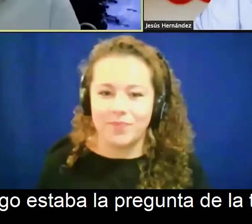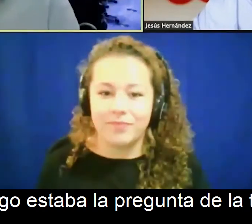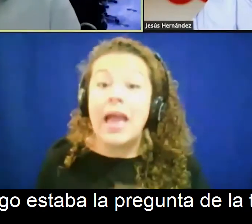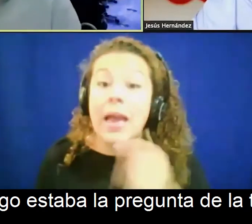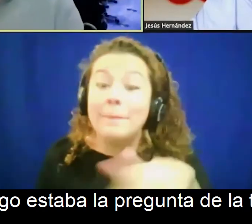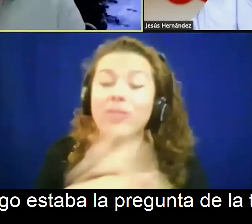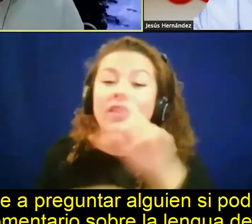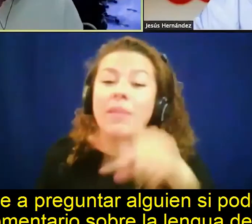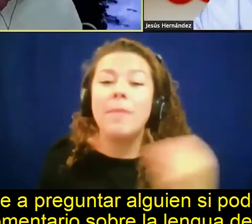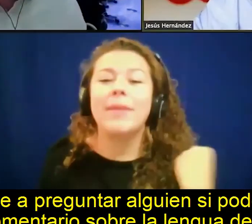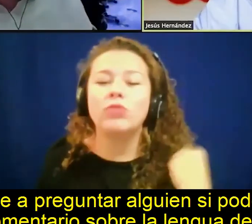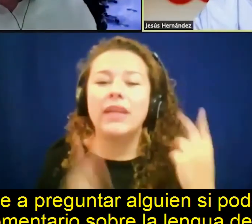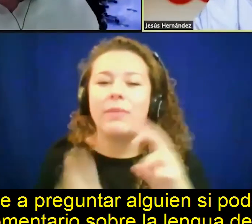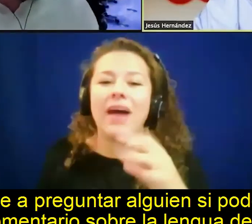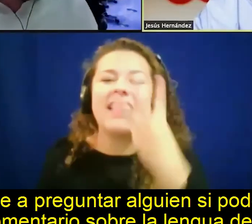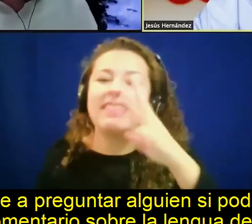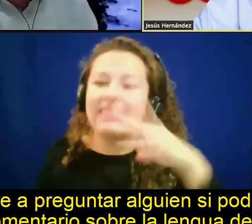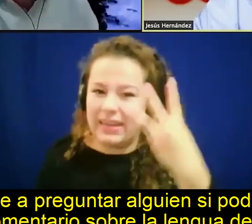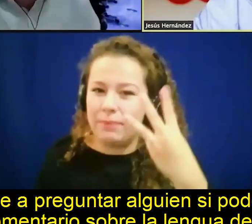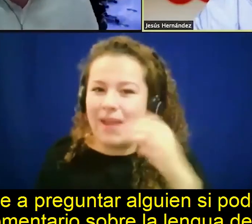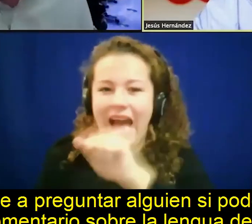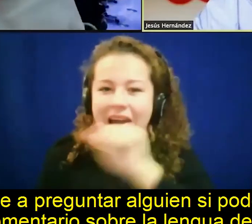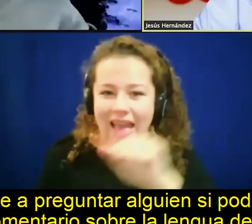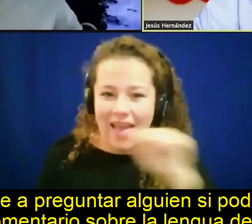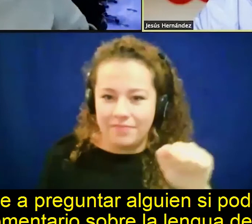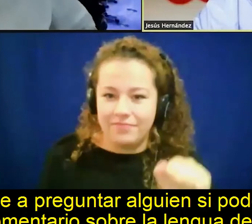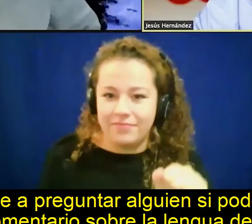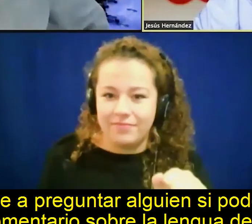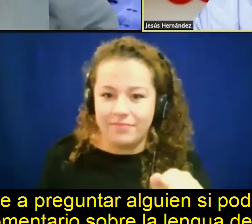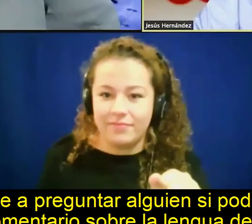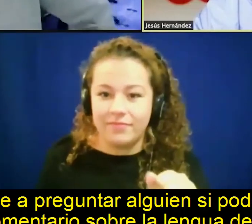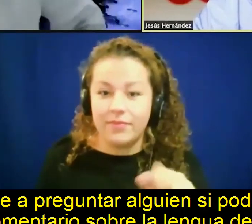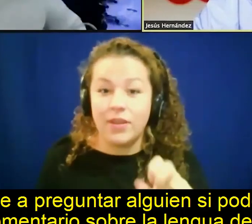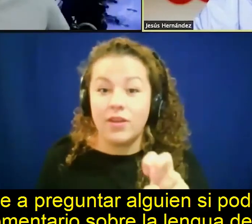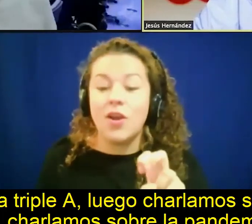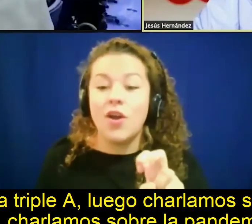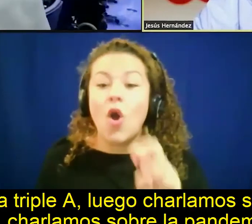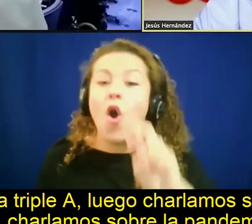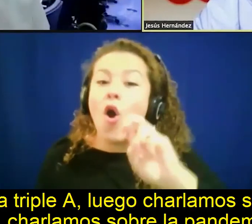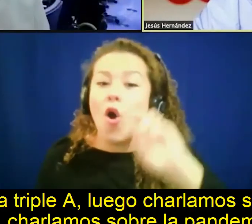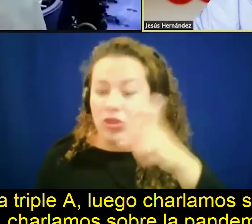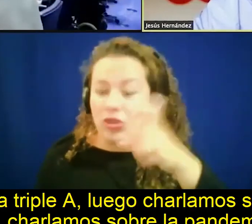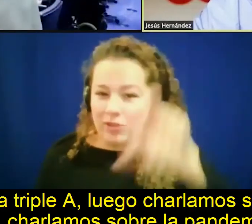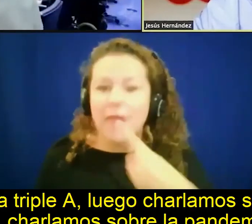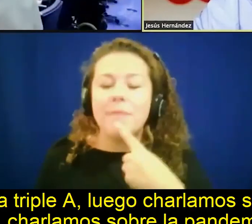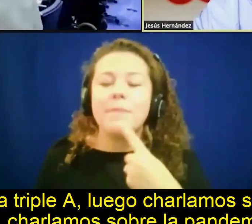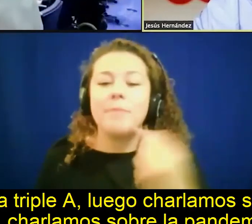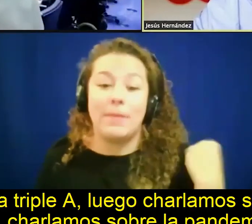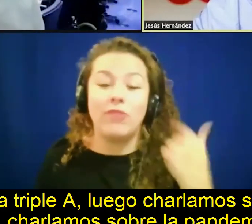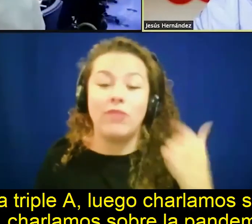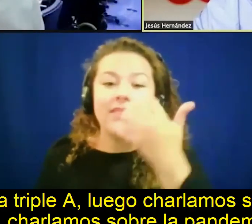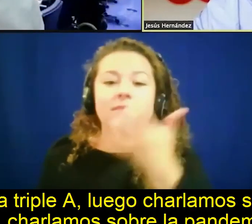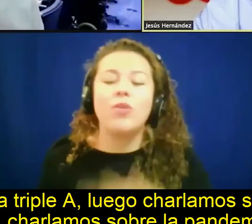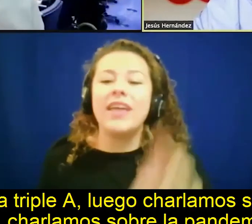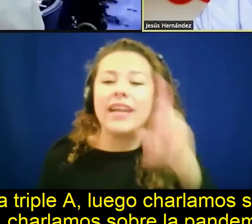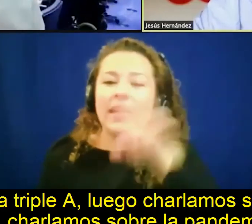AAA. La triple A Sí, probablemente, no, porque de hecho nos lo voy a preguntar a alguien que si podemos repetir el comentario sobre la lengua de signos. Hablar de la triple A y si